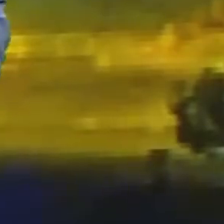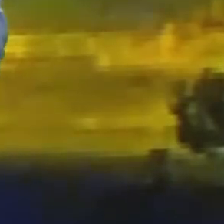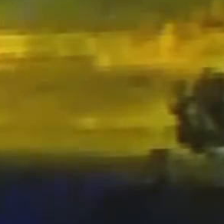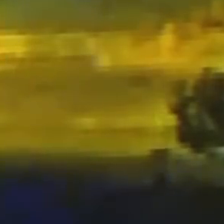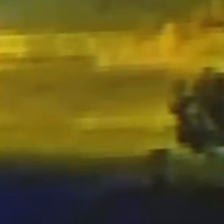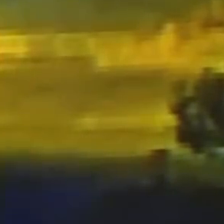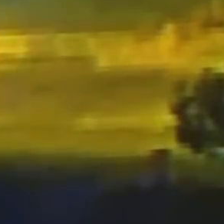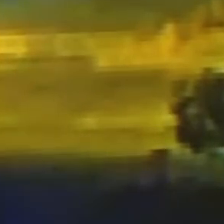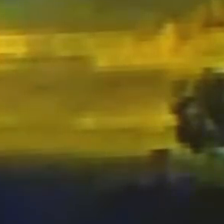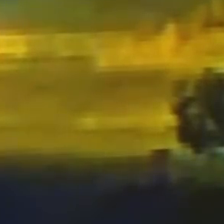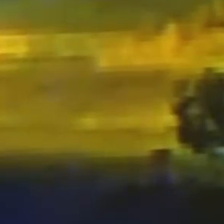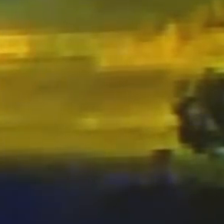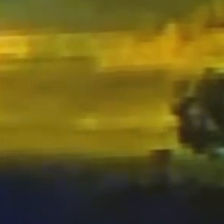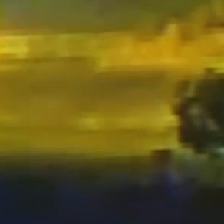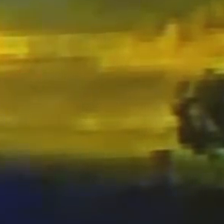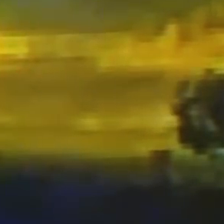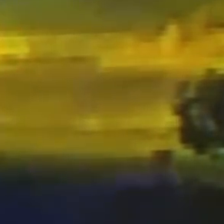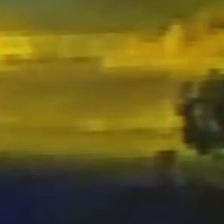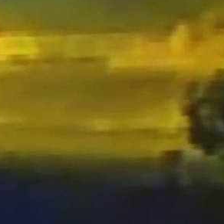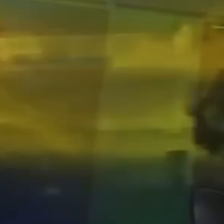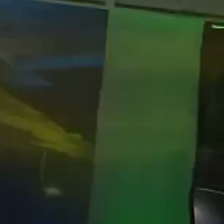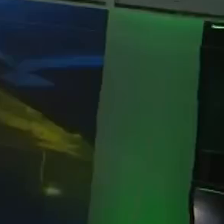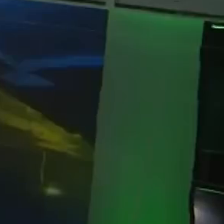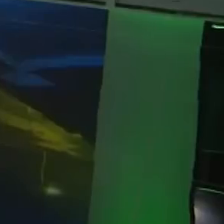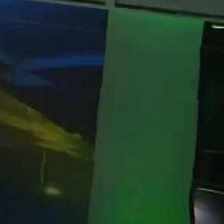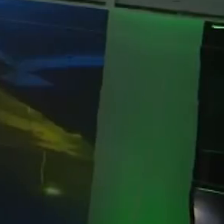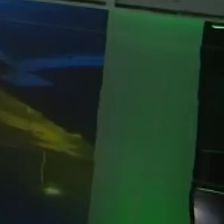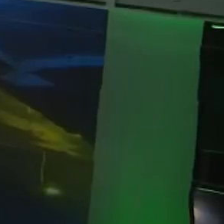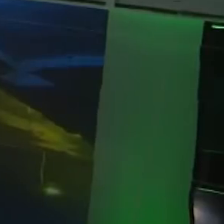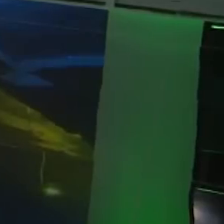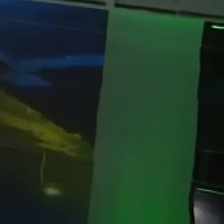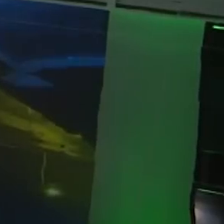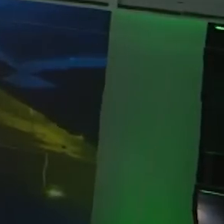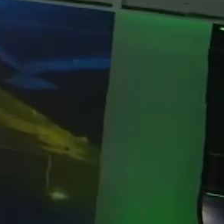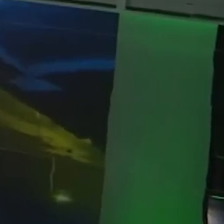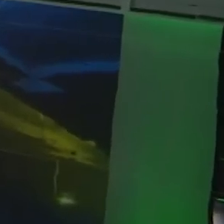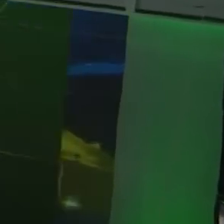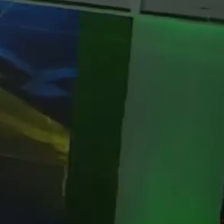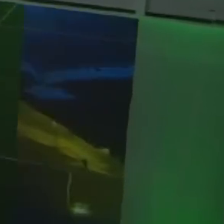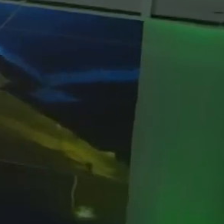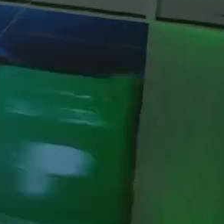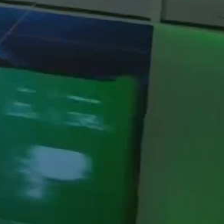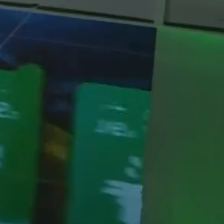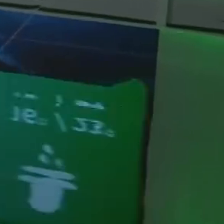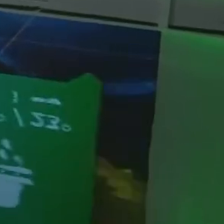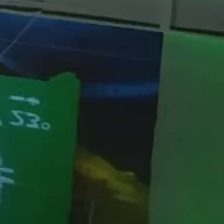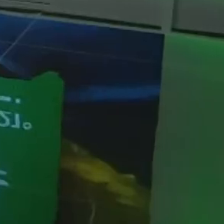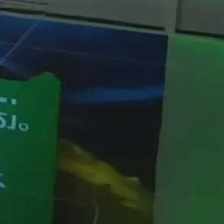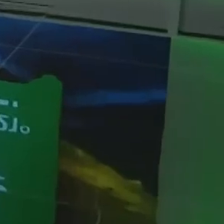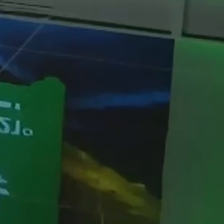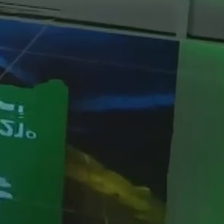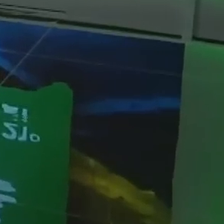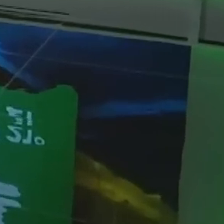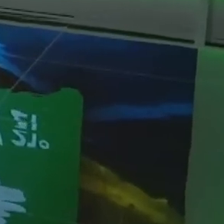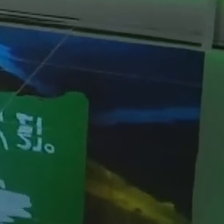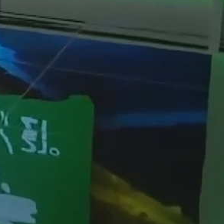nos podemos ir al fin de semana Nati sin ver un poquito el estado de tiempo Sí vamos a repasar Cómo estará el tiempo en la zona metropolitana en estos próximos